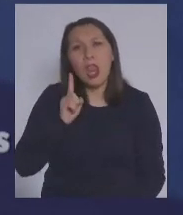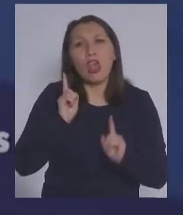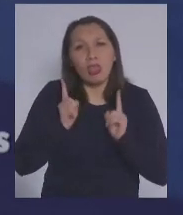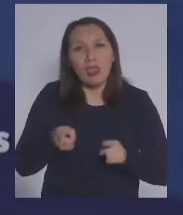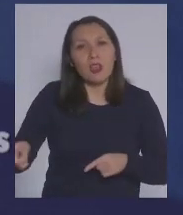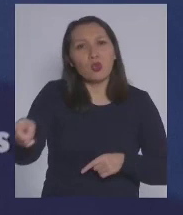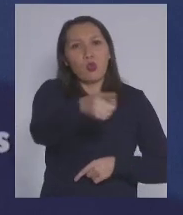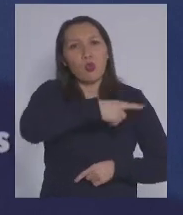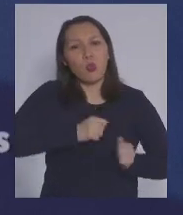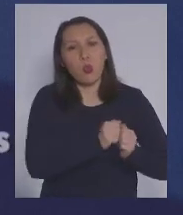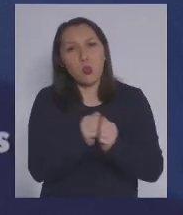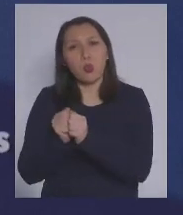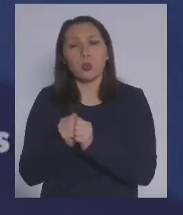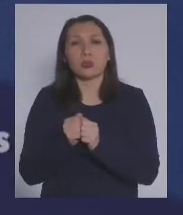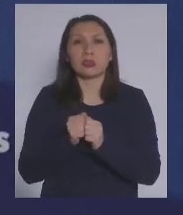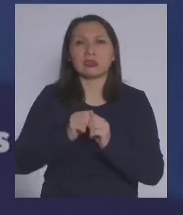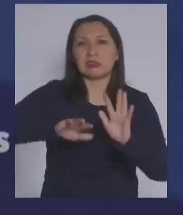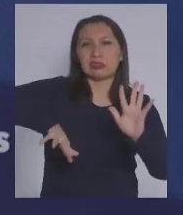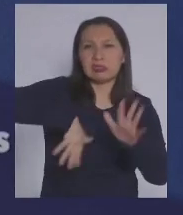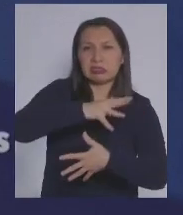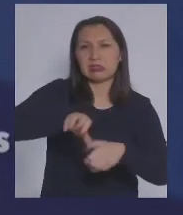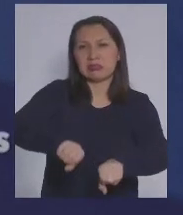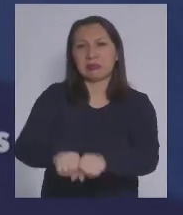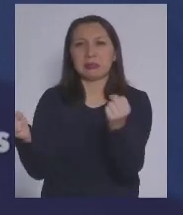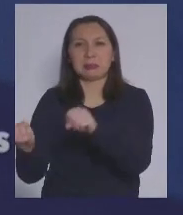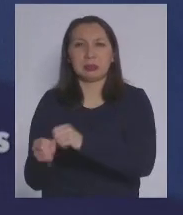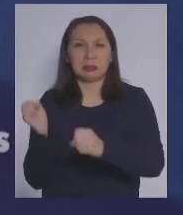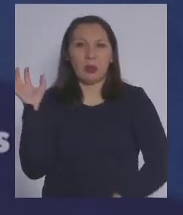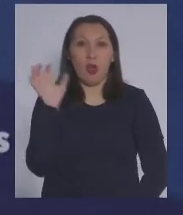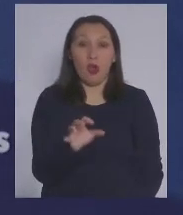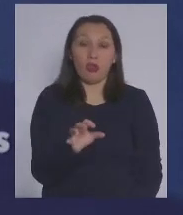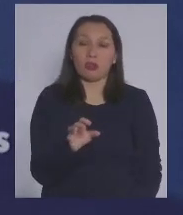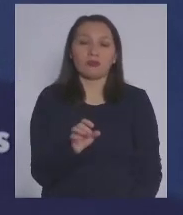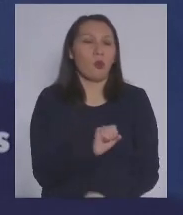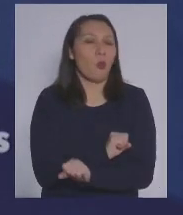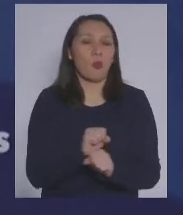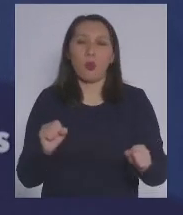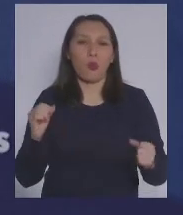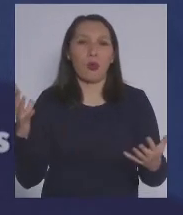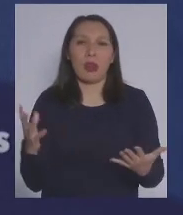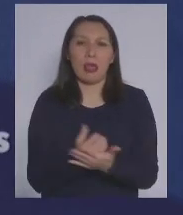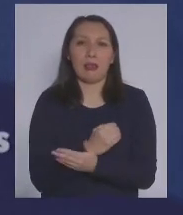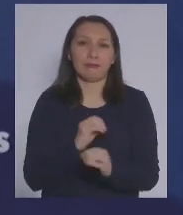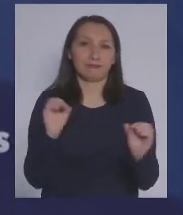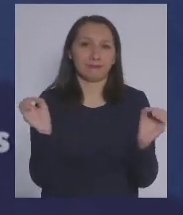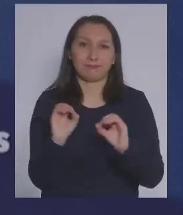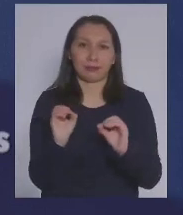con vandalismo con odio no se logra